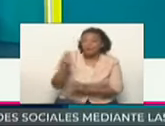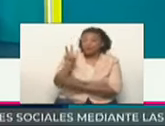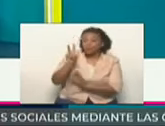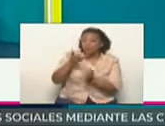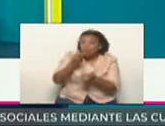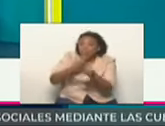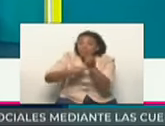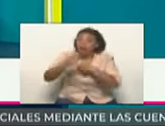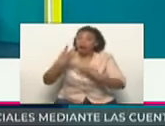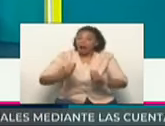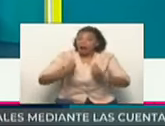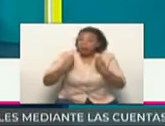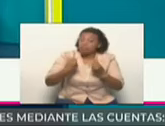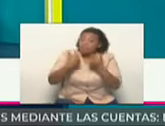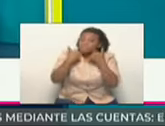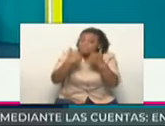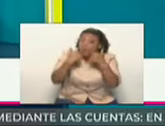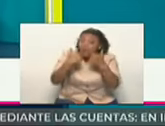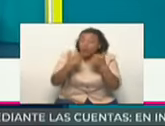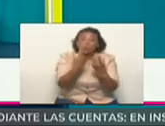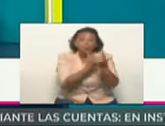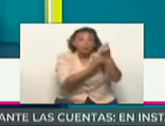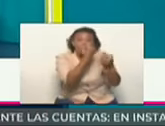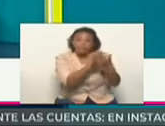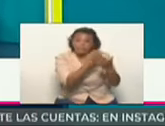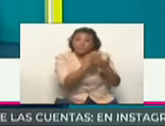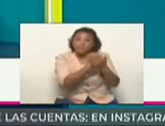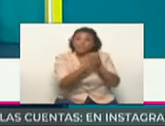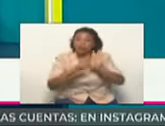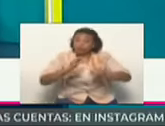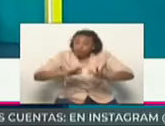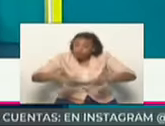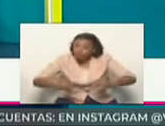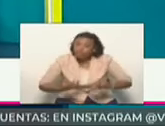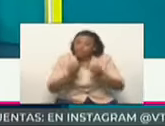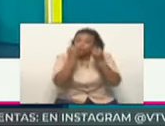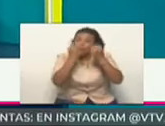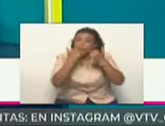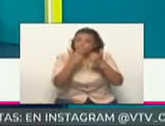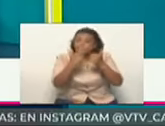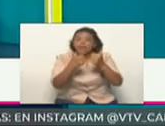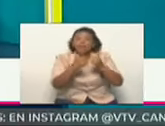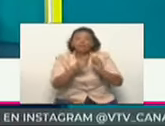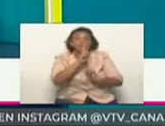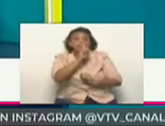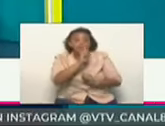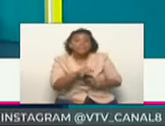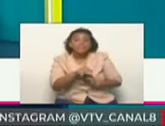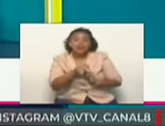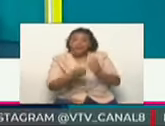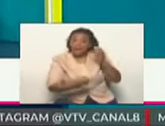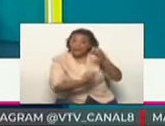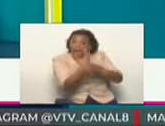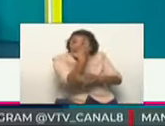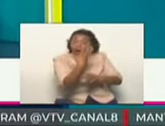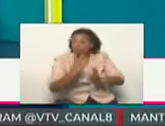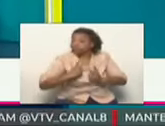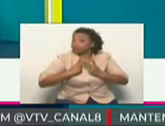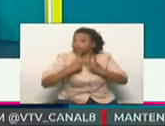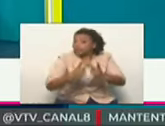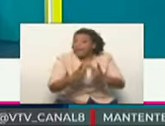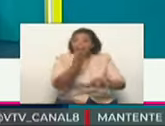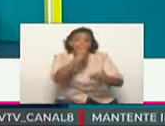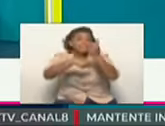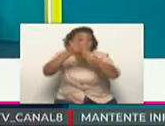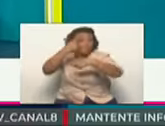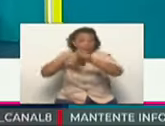de gran calidad, de una economía que reverdece y que va construyendo su vocación